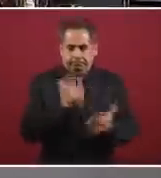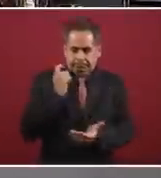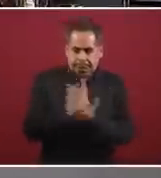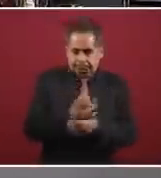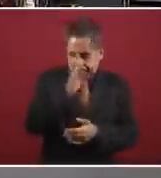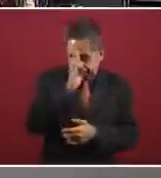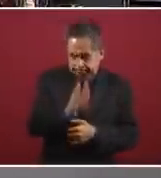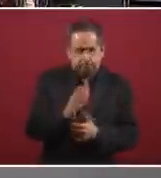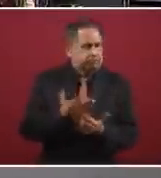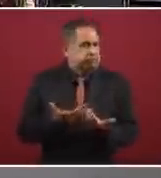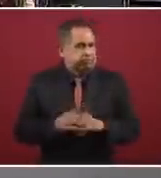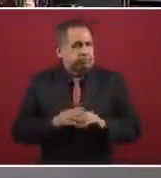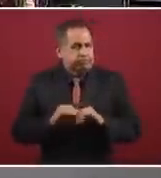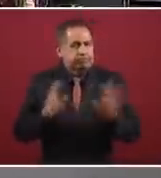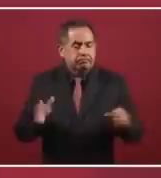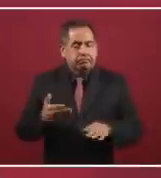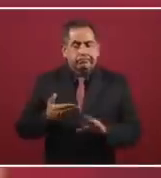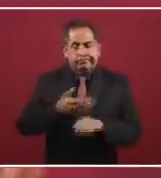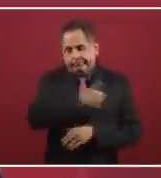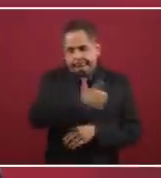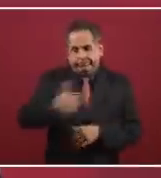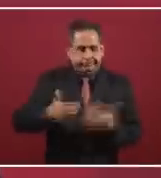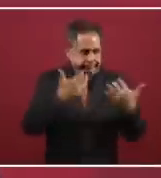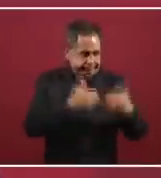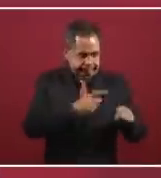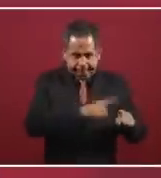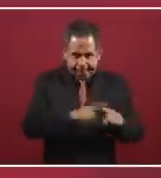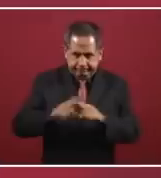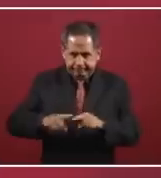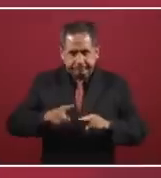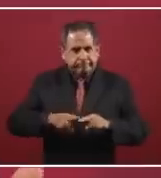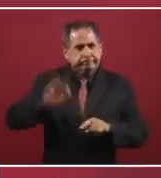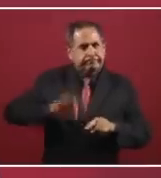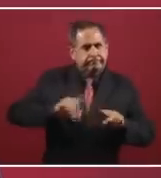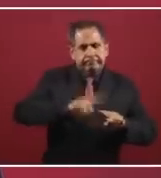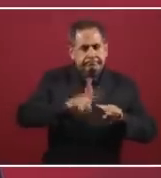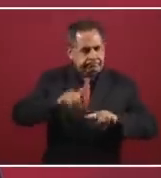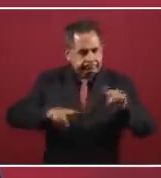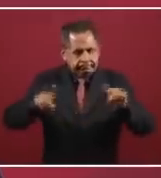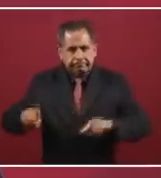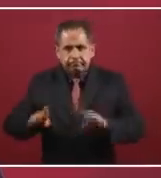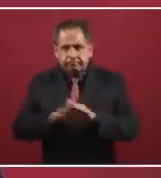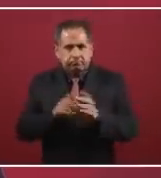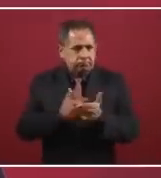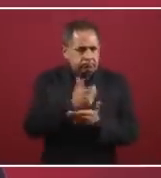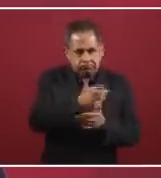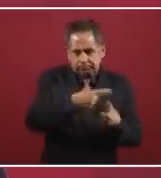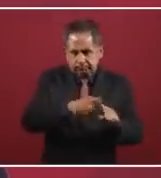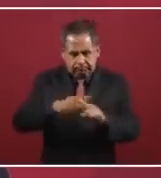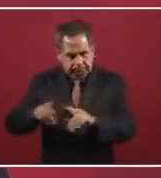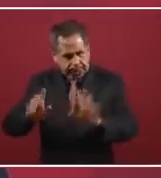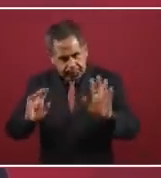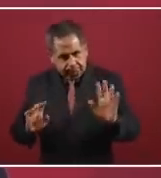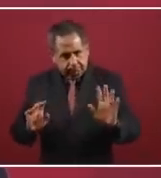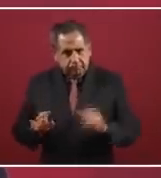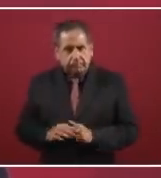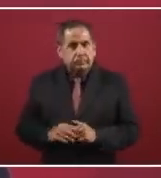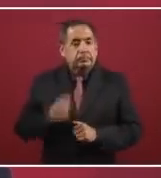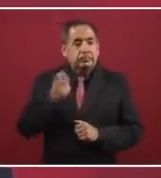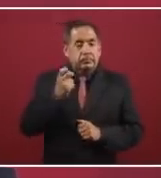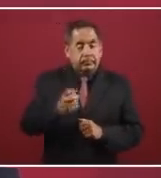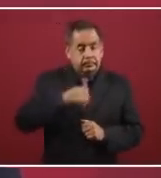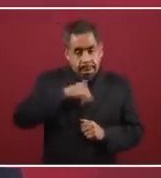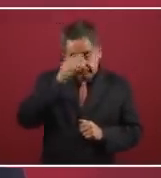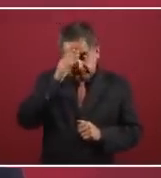de las compañías se enfrentó para obtener tasas de interés distintas, estructuras de capital diferentes y en función de